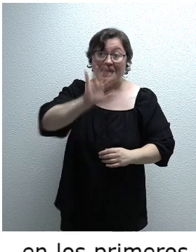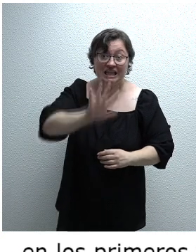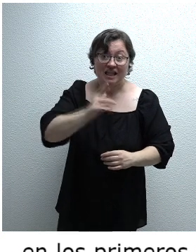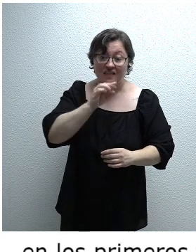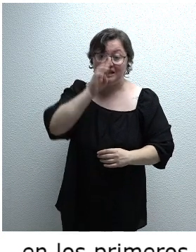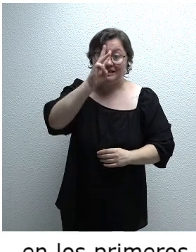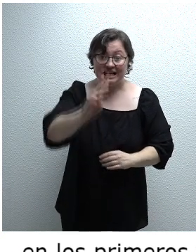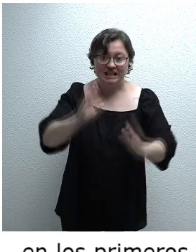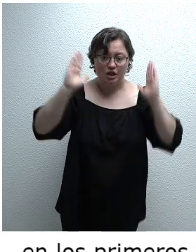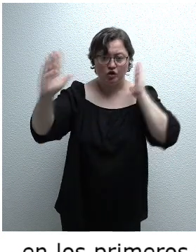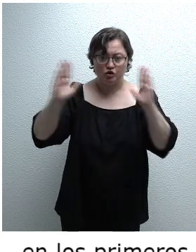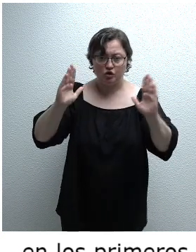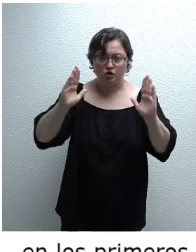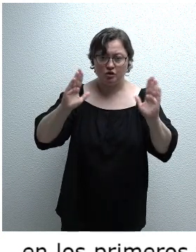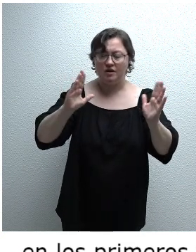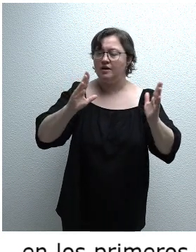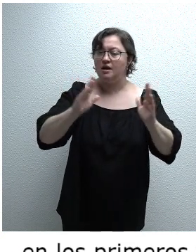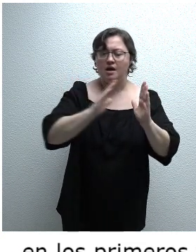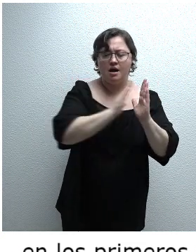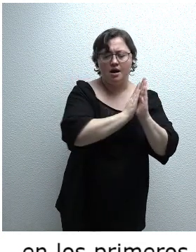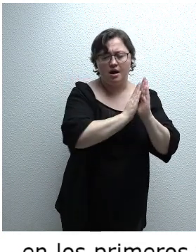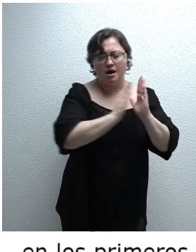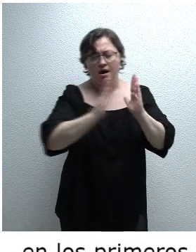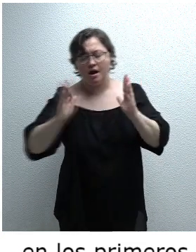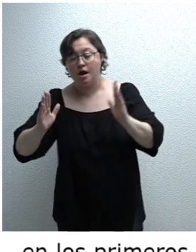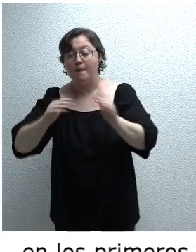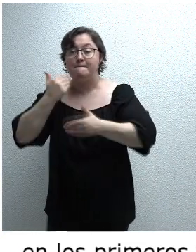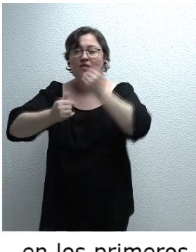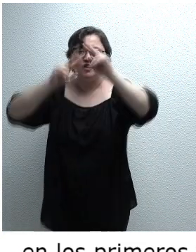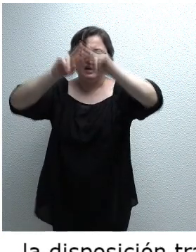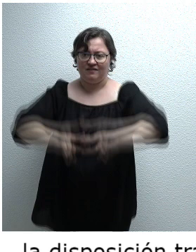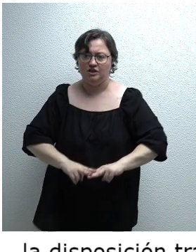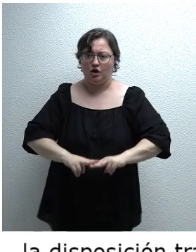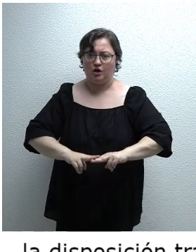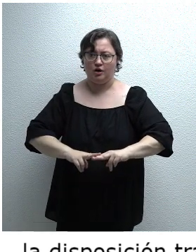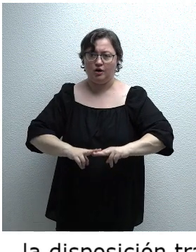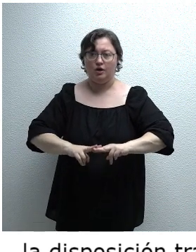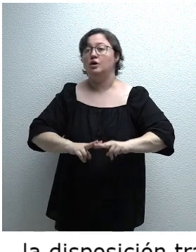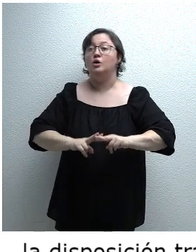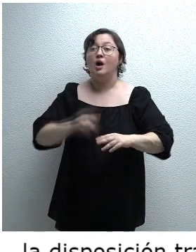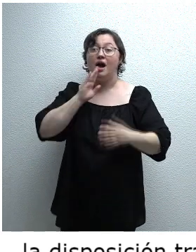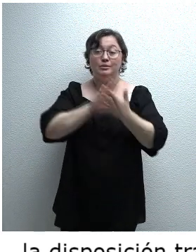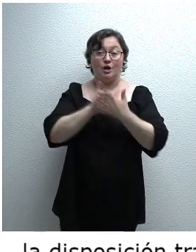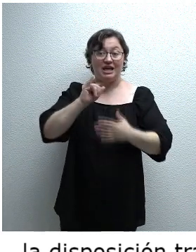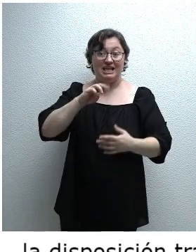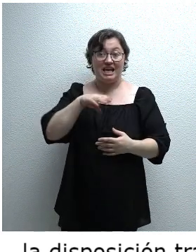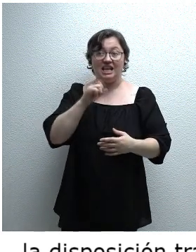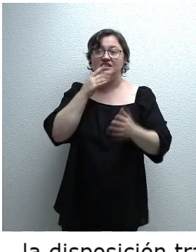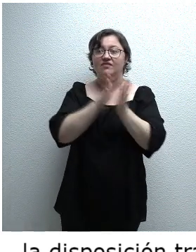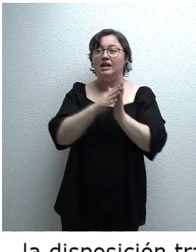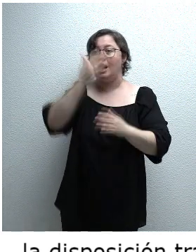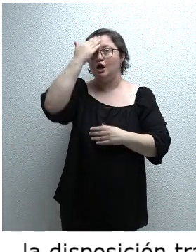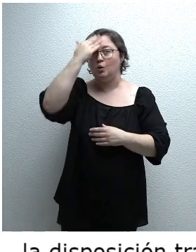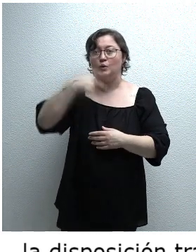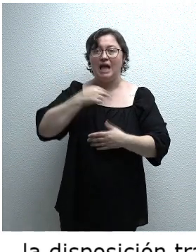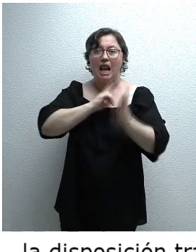años debemos de llevar a cabo un proceso de revisión. Ese proceso de revisión, como alertaba Irene, no puede ser sustituir la tutela